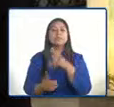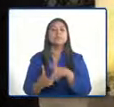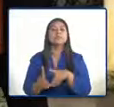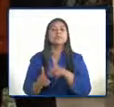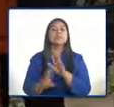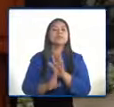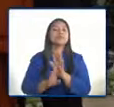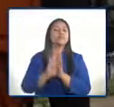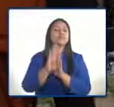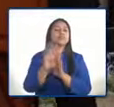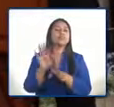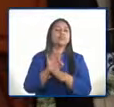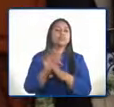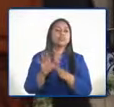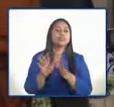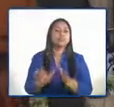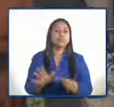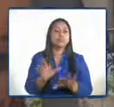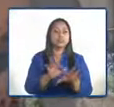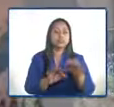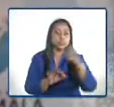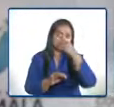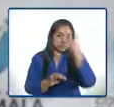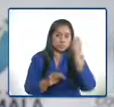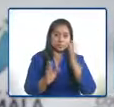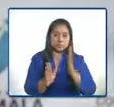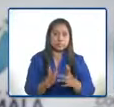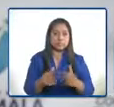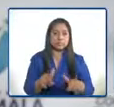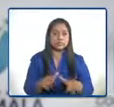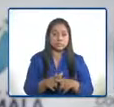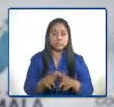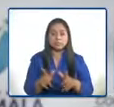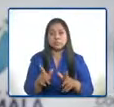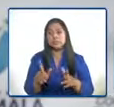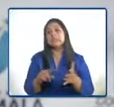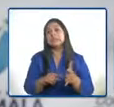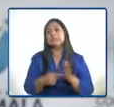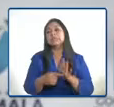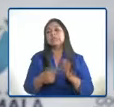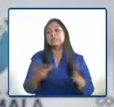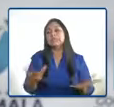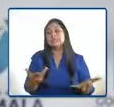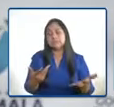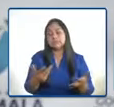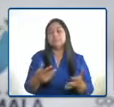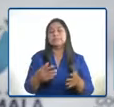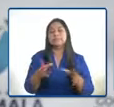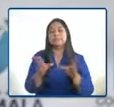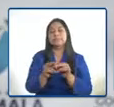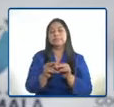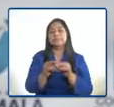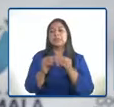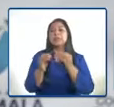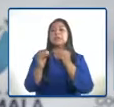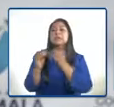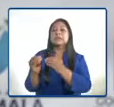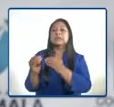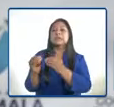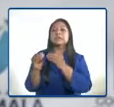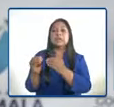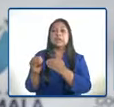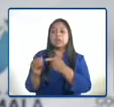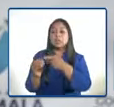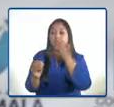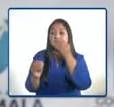sus atribuciones en los puestos de trabajo, ¿verdad? Es decir, en breves palabras, enseñarles a hacer con lo que